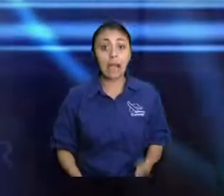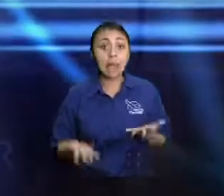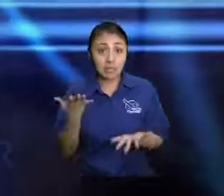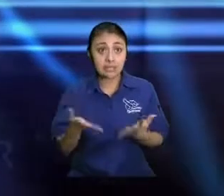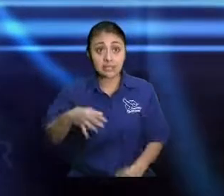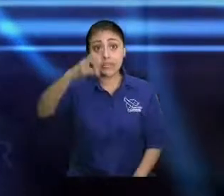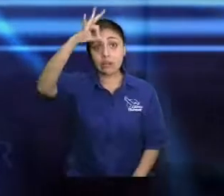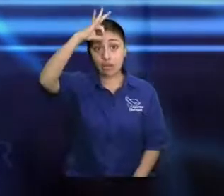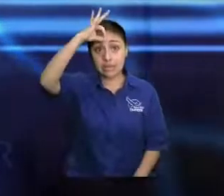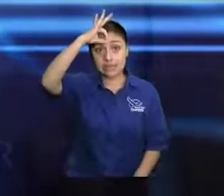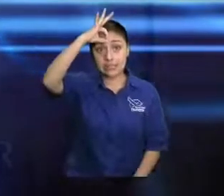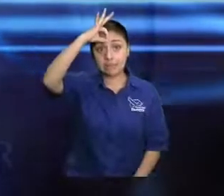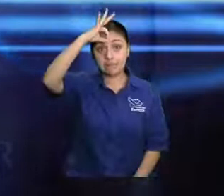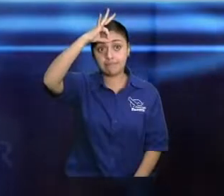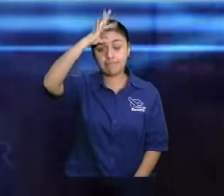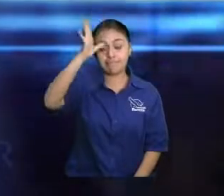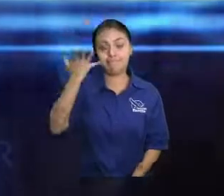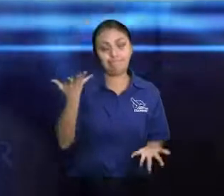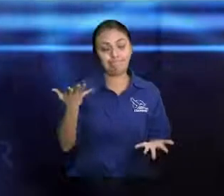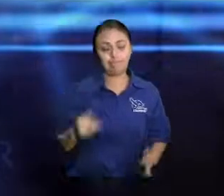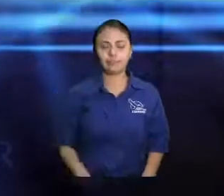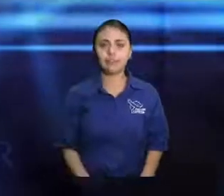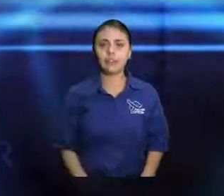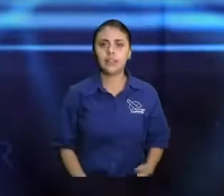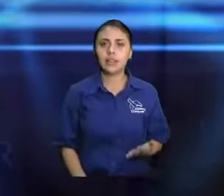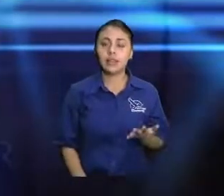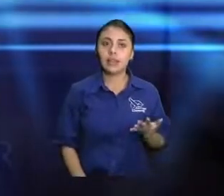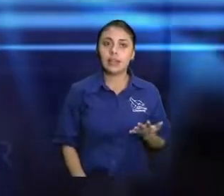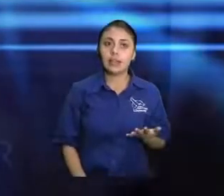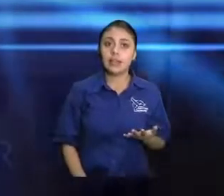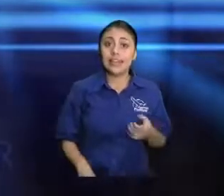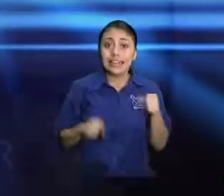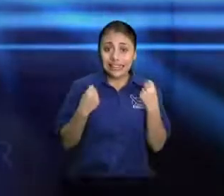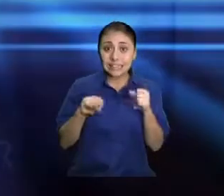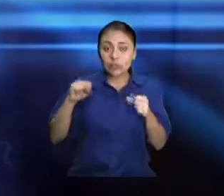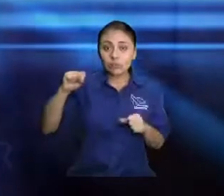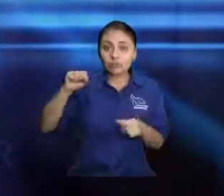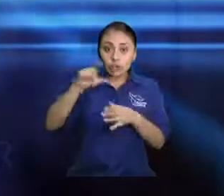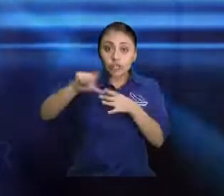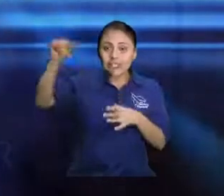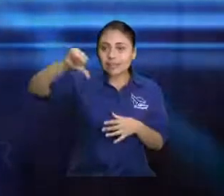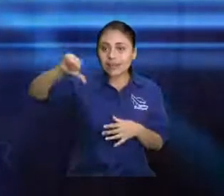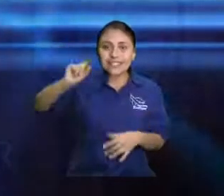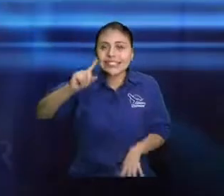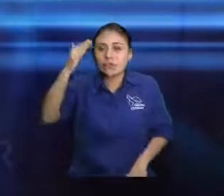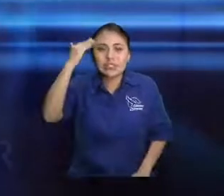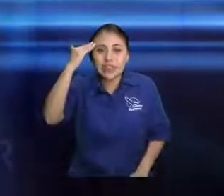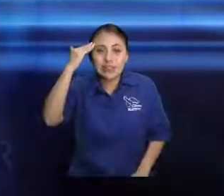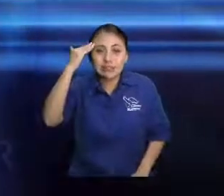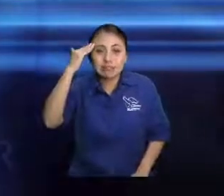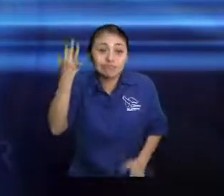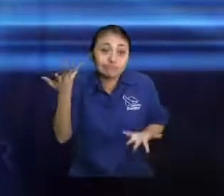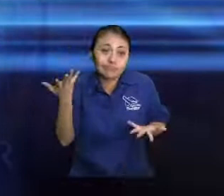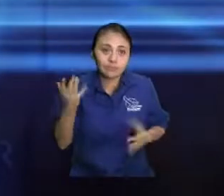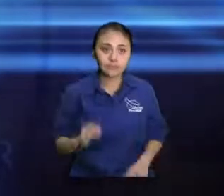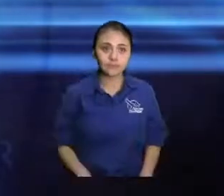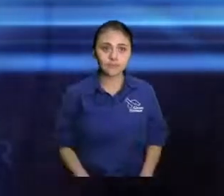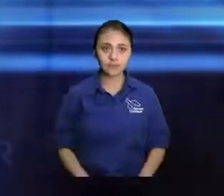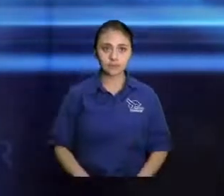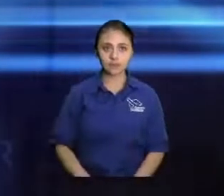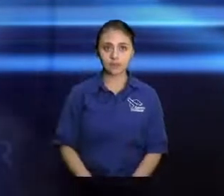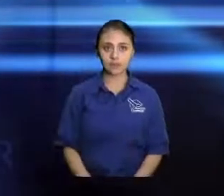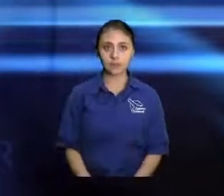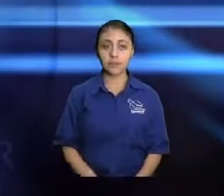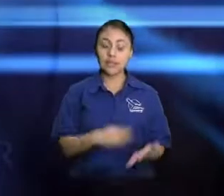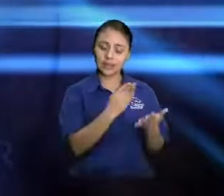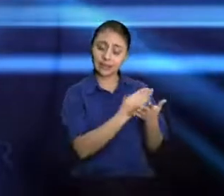ignorantes. Y que hayan hecho cosas malas que no saben que son malas. Este último de los casos sería el mejor,